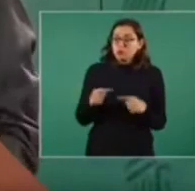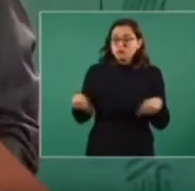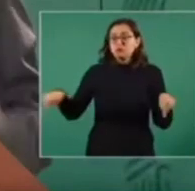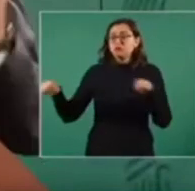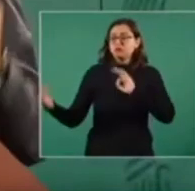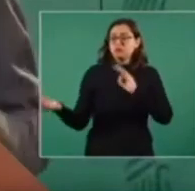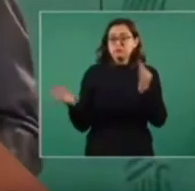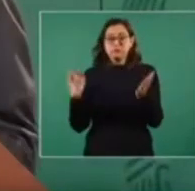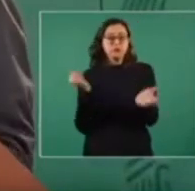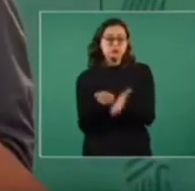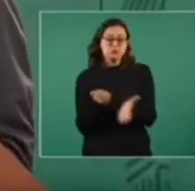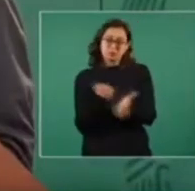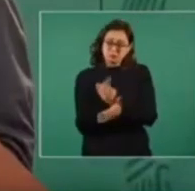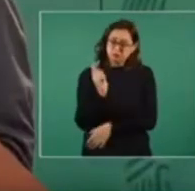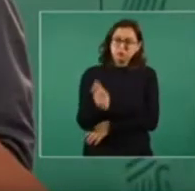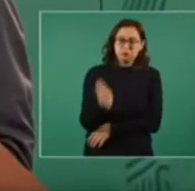En un tiempo.